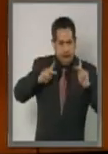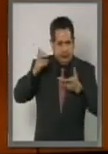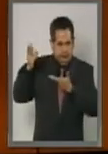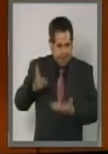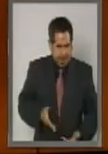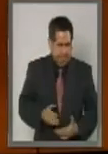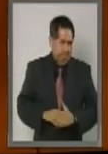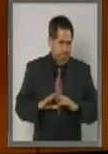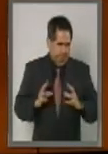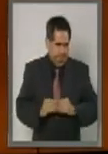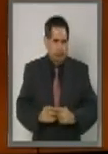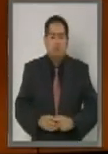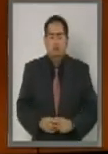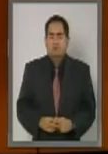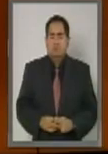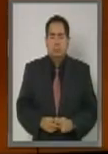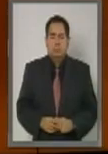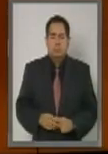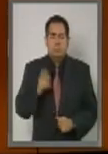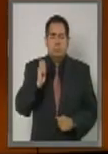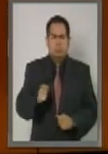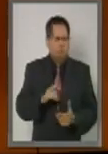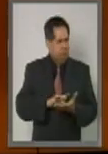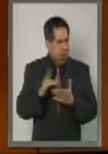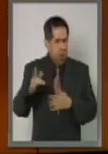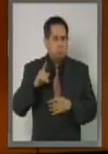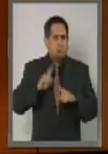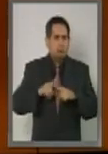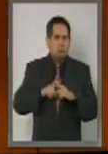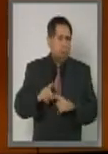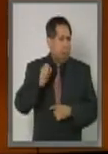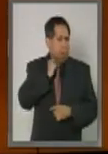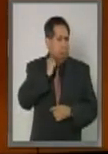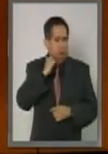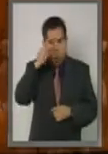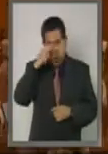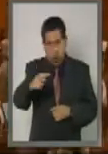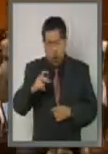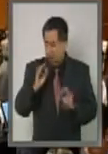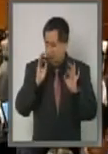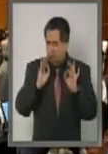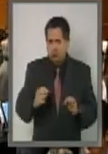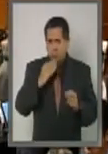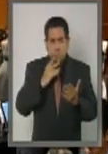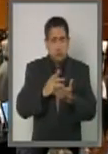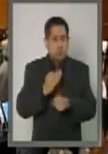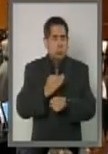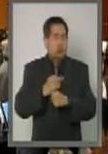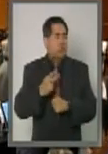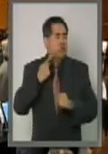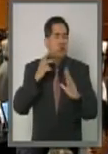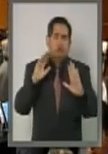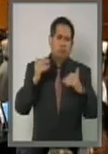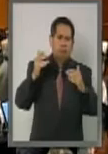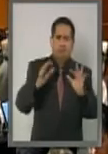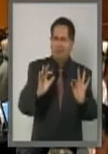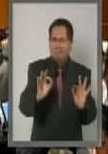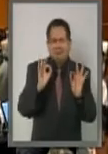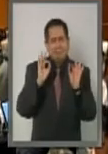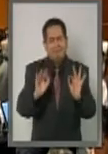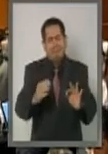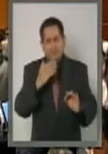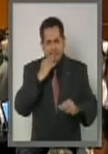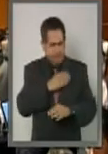que hoy, más que nunca, gracias al apoyo del Senado, la política exterior cuenta con los elementos para cumplir